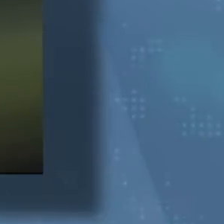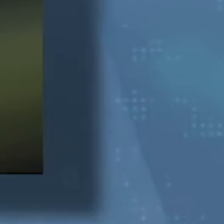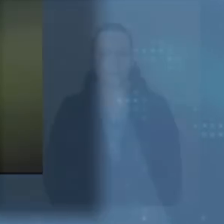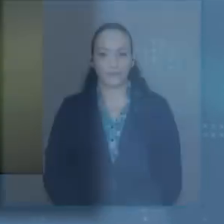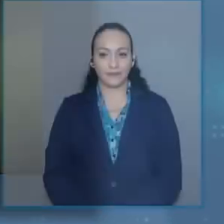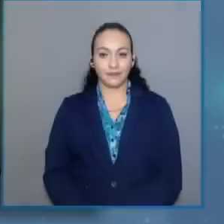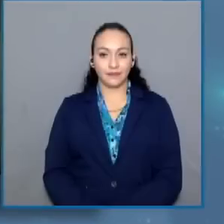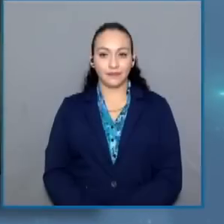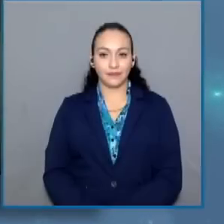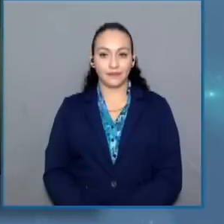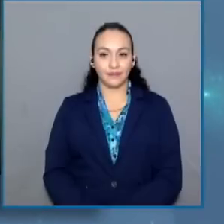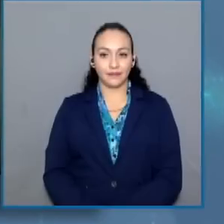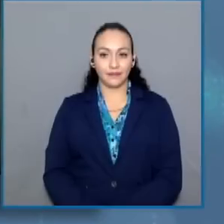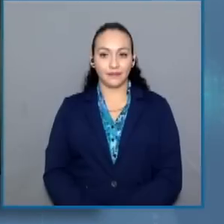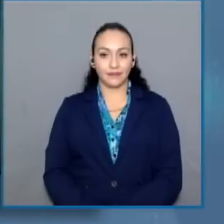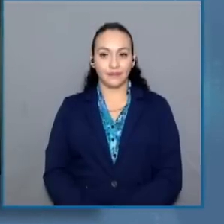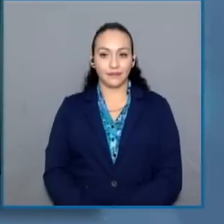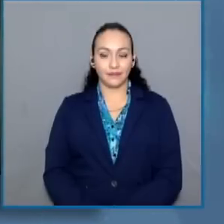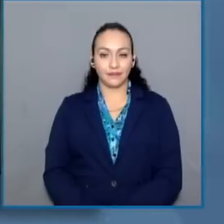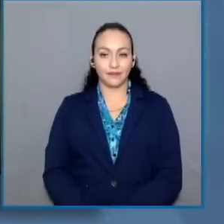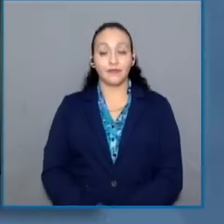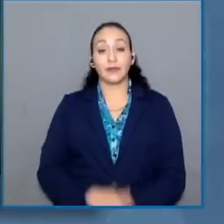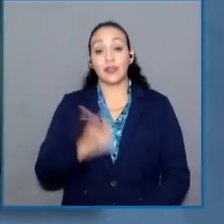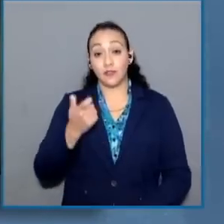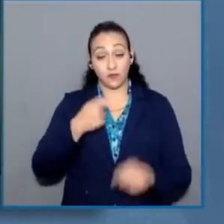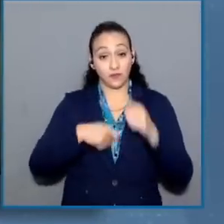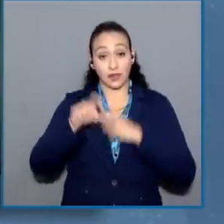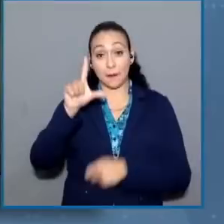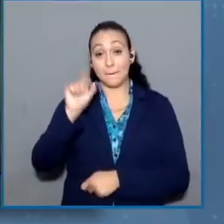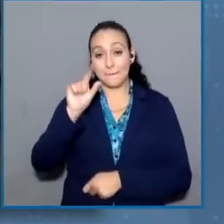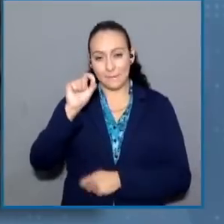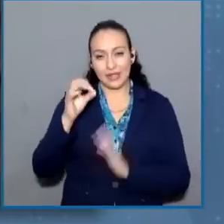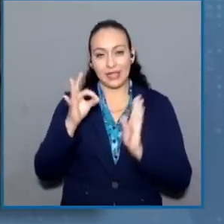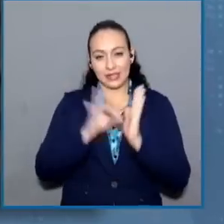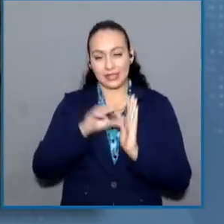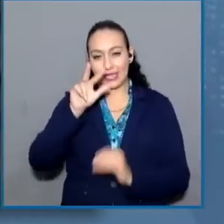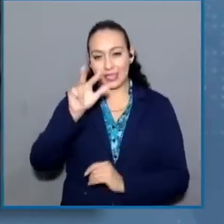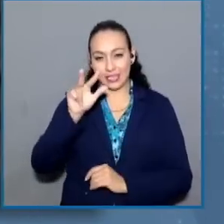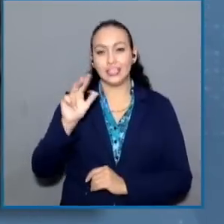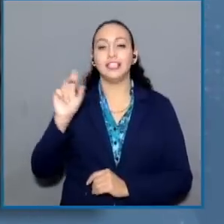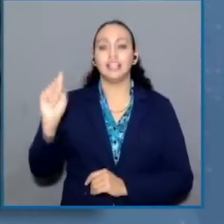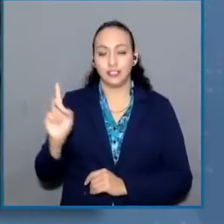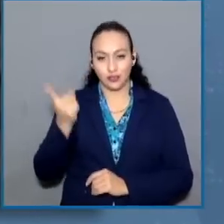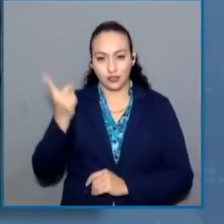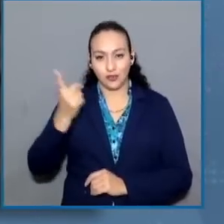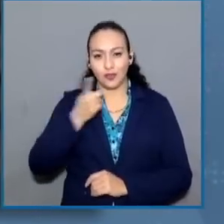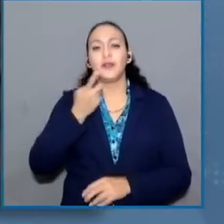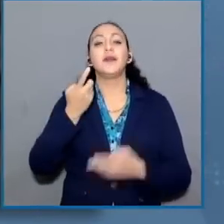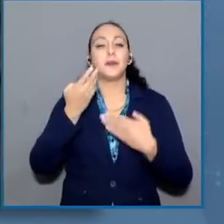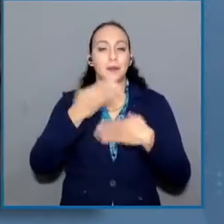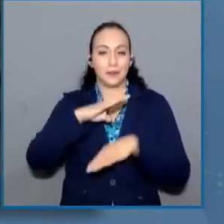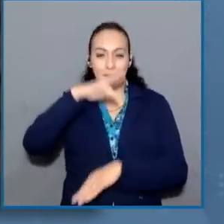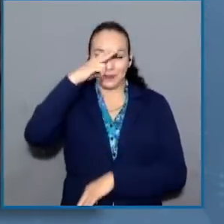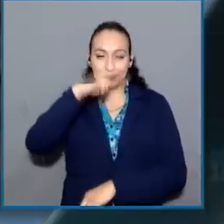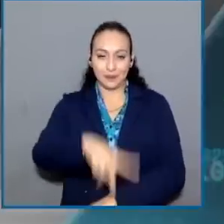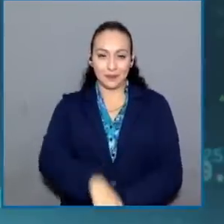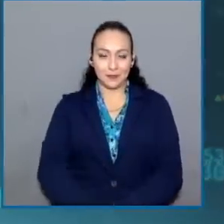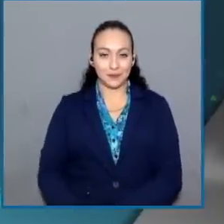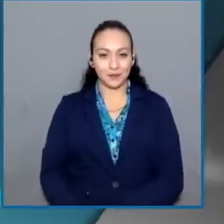El tipo de cambio se ubicó en 20 pesos con 18 centavos por dólar, de acuerdo con información del Banco de México.